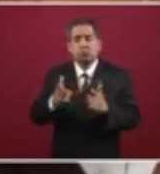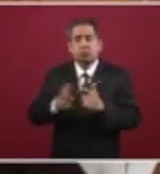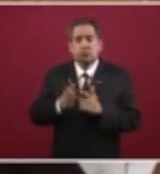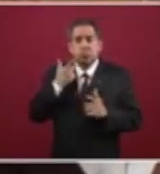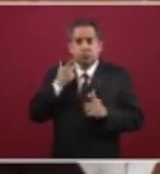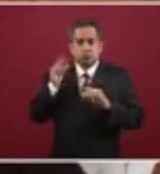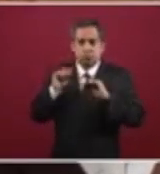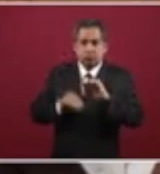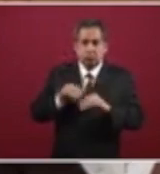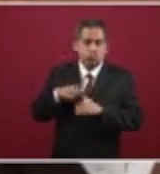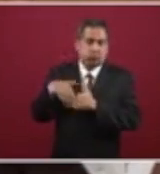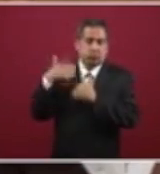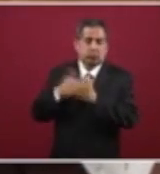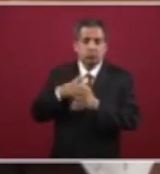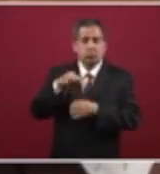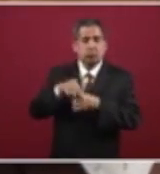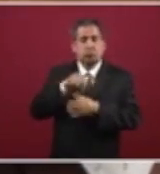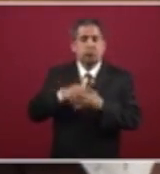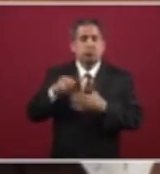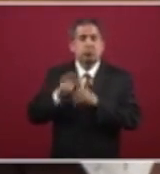que para las elecciones del